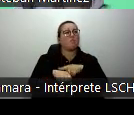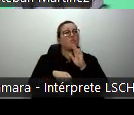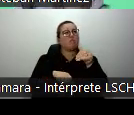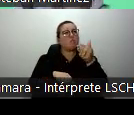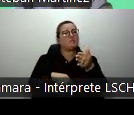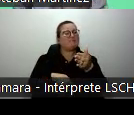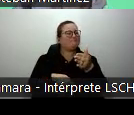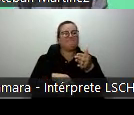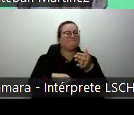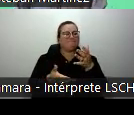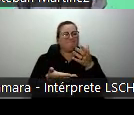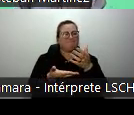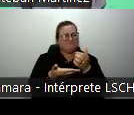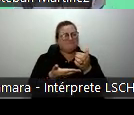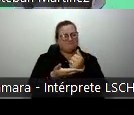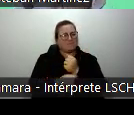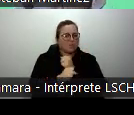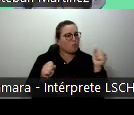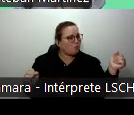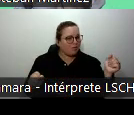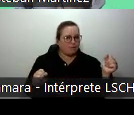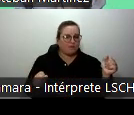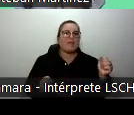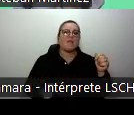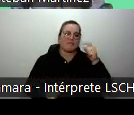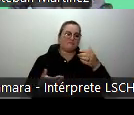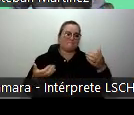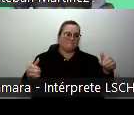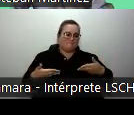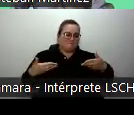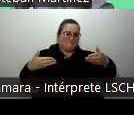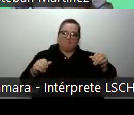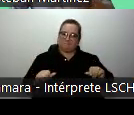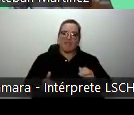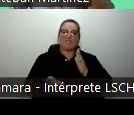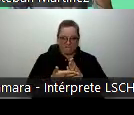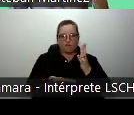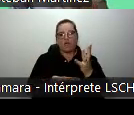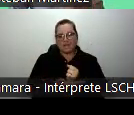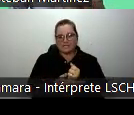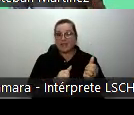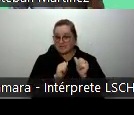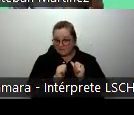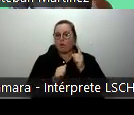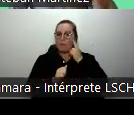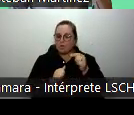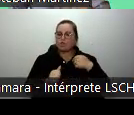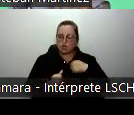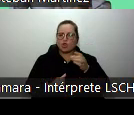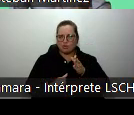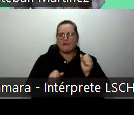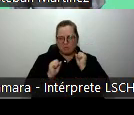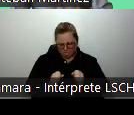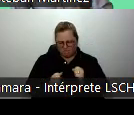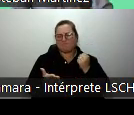no no cómo las voy a cumplir es imposible es bien desmotivante no tienen que ser alcanzables desafiantes pero que tú todavía digas me la